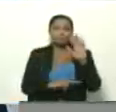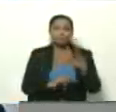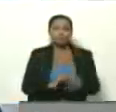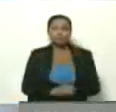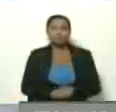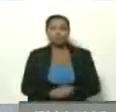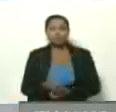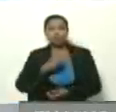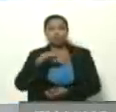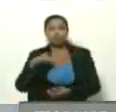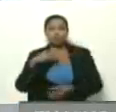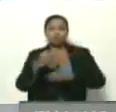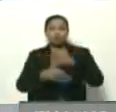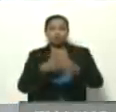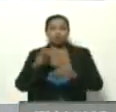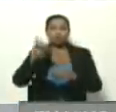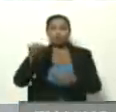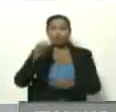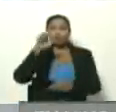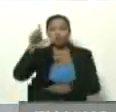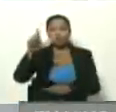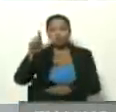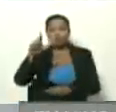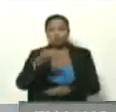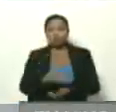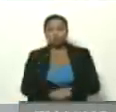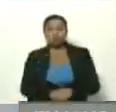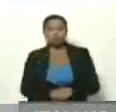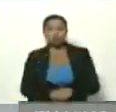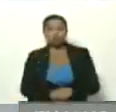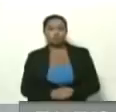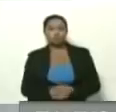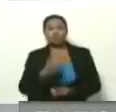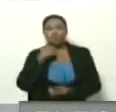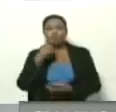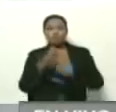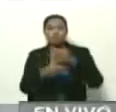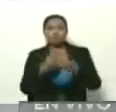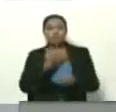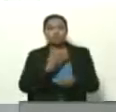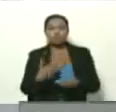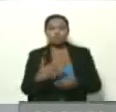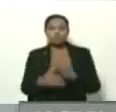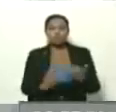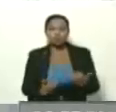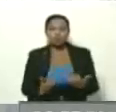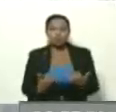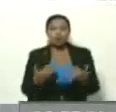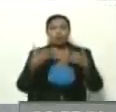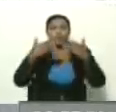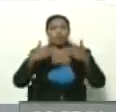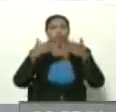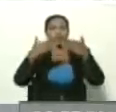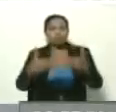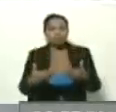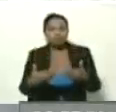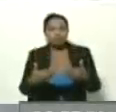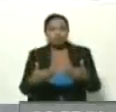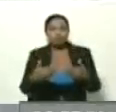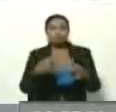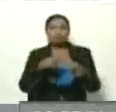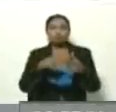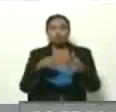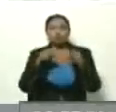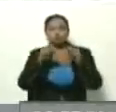en julio. La propuesta que vamos a hacerle al presidente es quizás adelantarlo y que